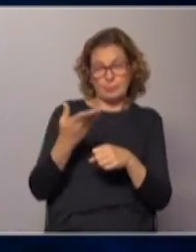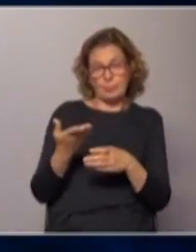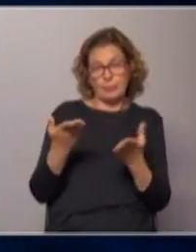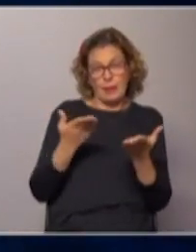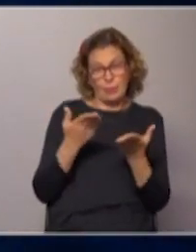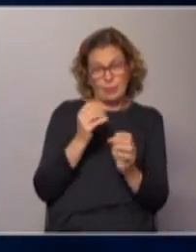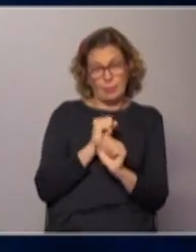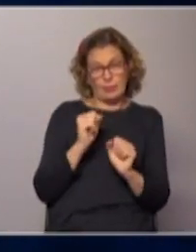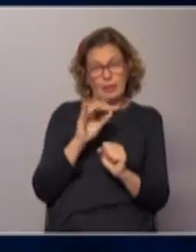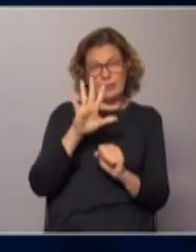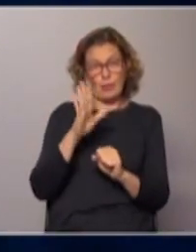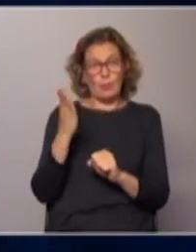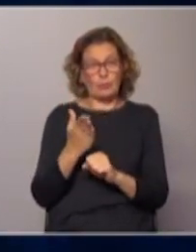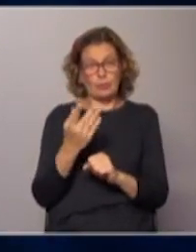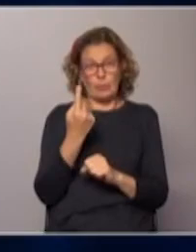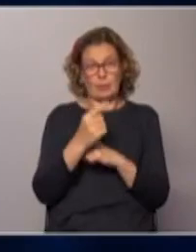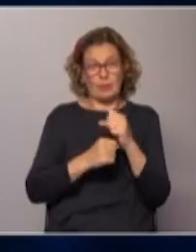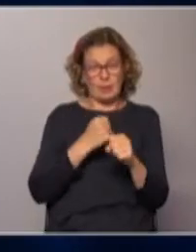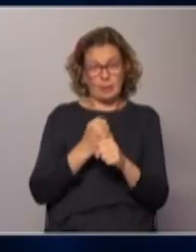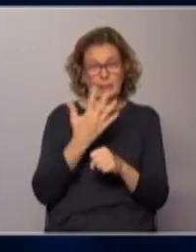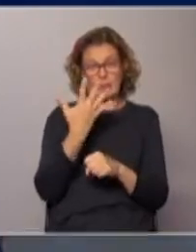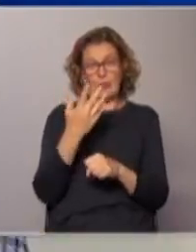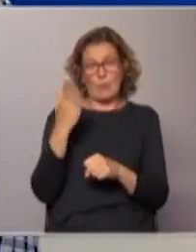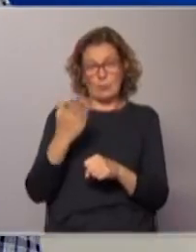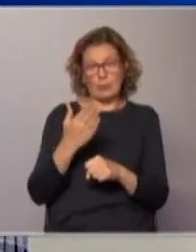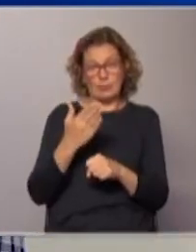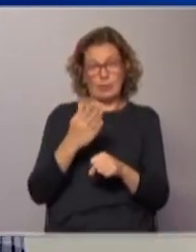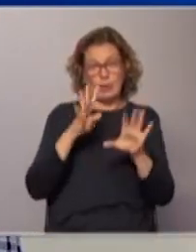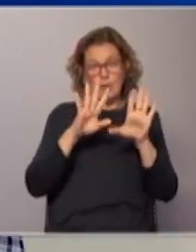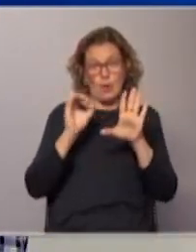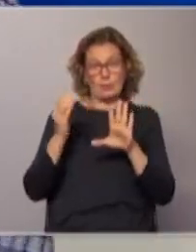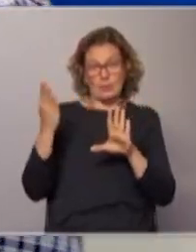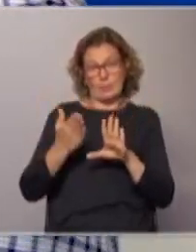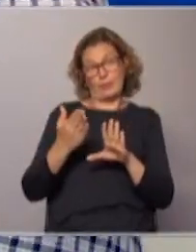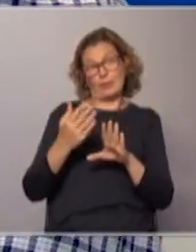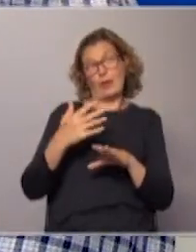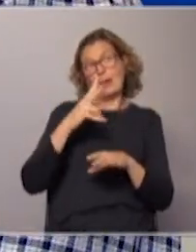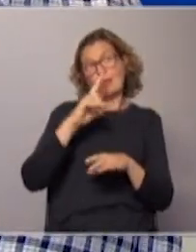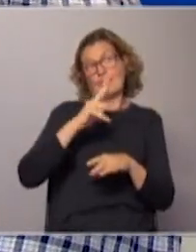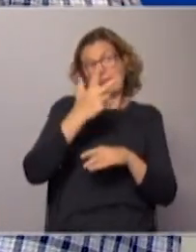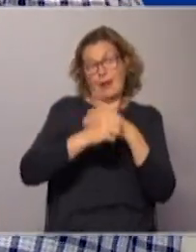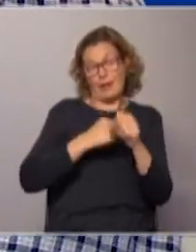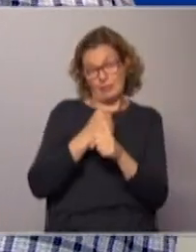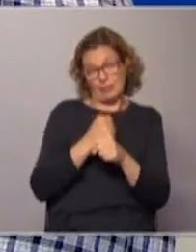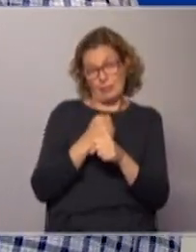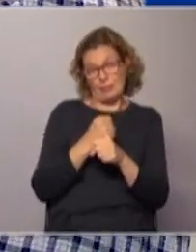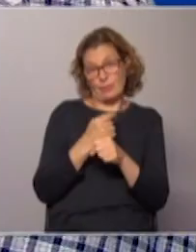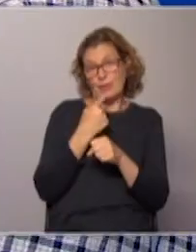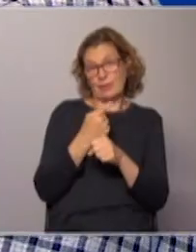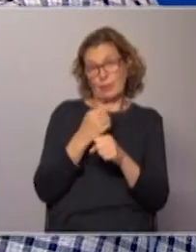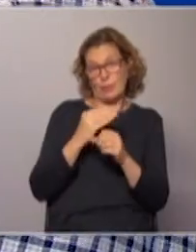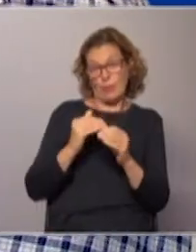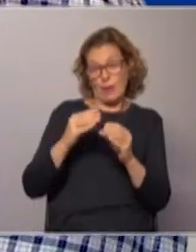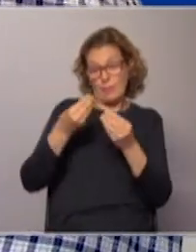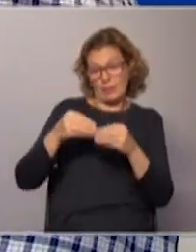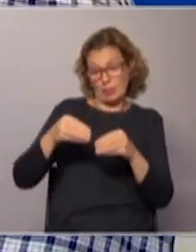ahora podría ser el 5 el primer año el 5% el segundo y el 90 el tercero o sea lo que nosotros llamamos los triangulitos no o sea lo